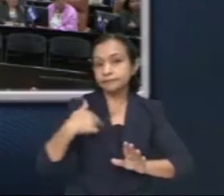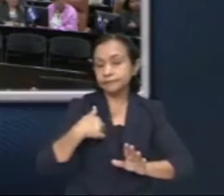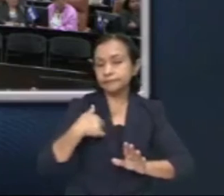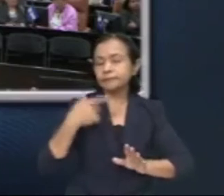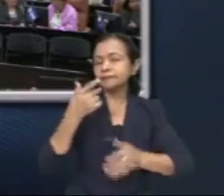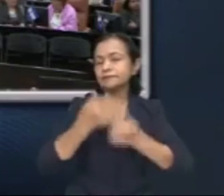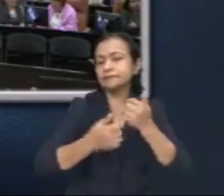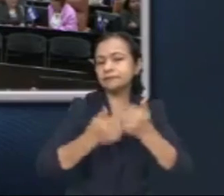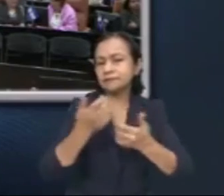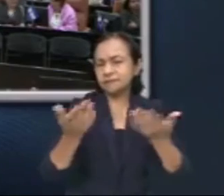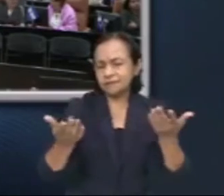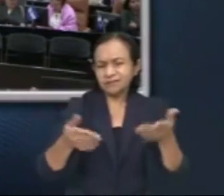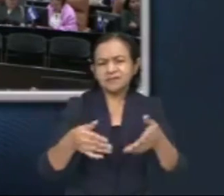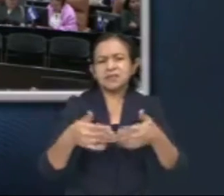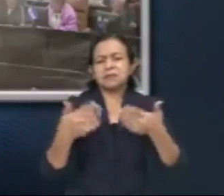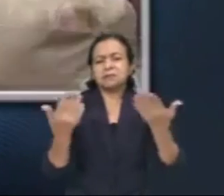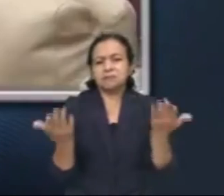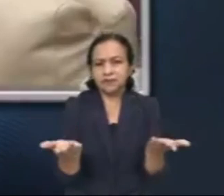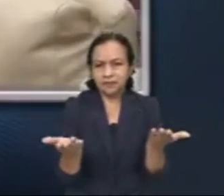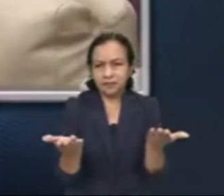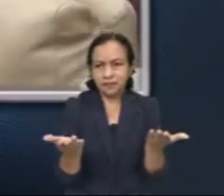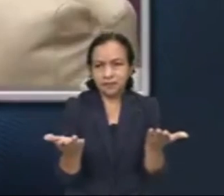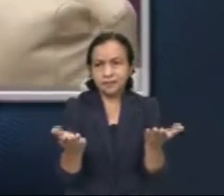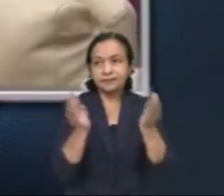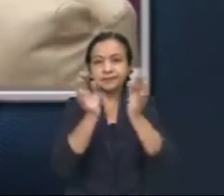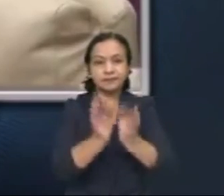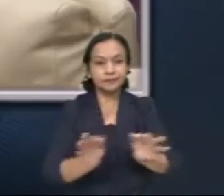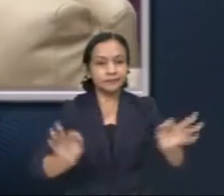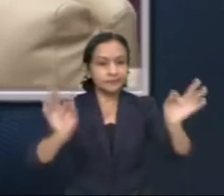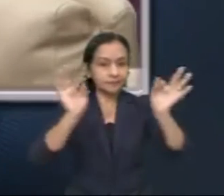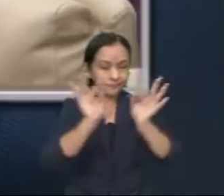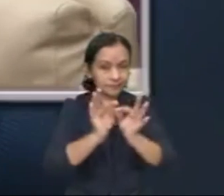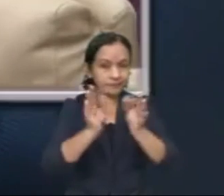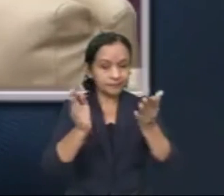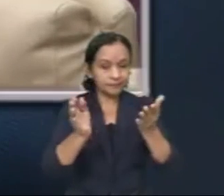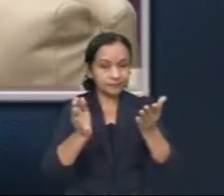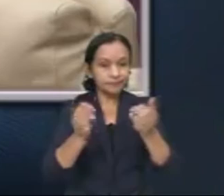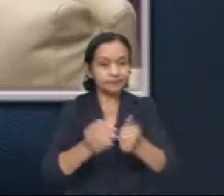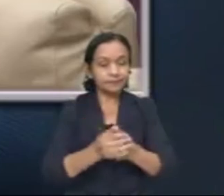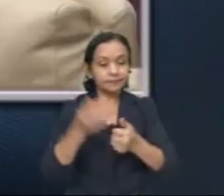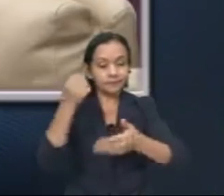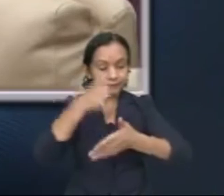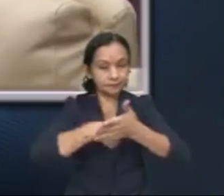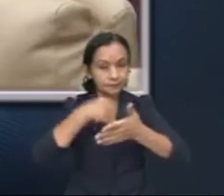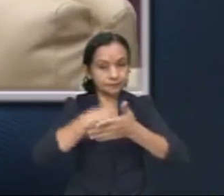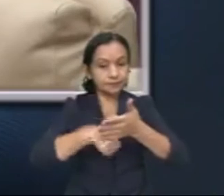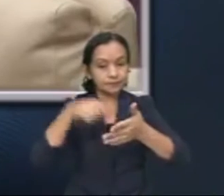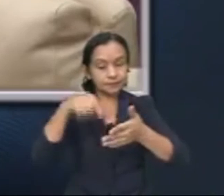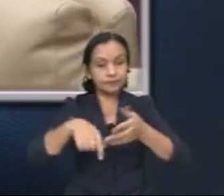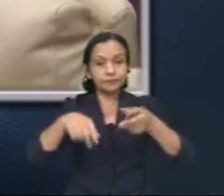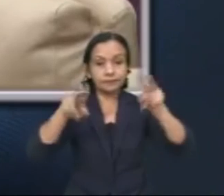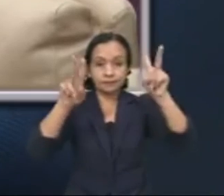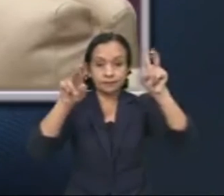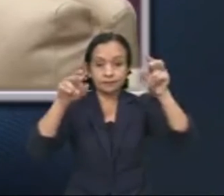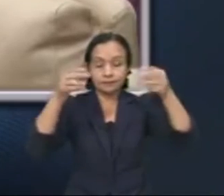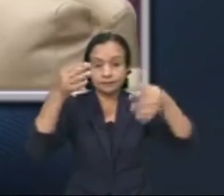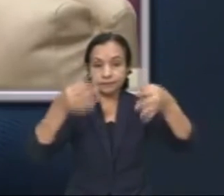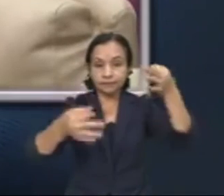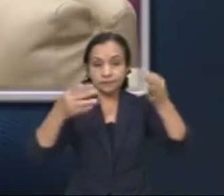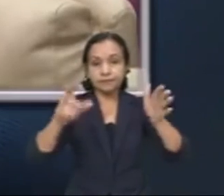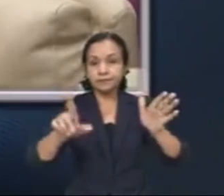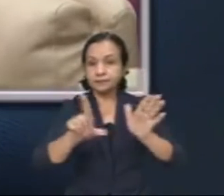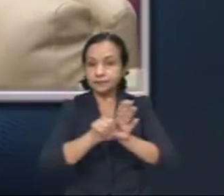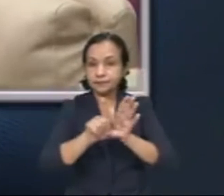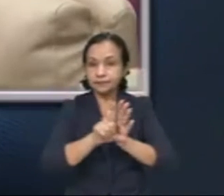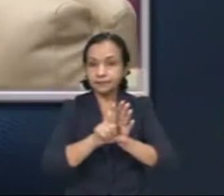ruido innecesario, pero lo más importante de este fortalecimiento, de este marco jurídico, es